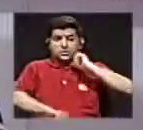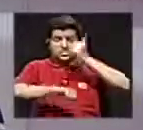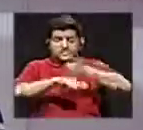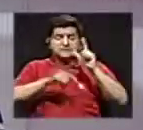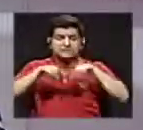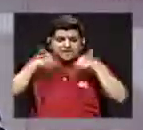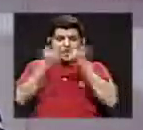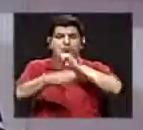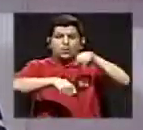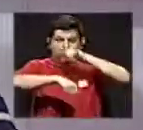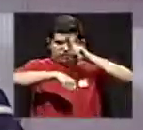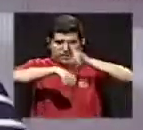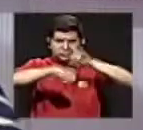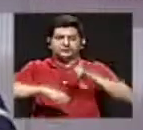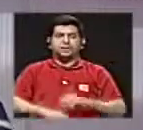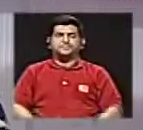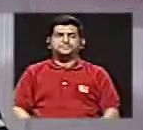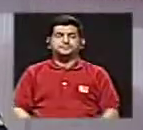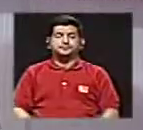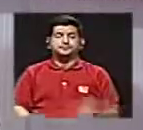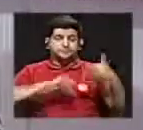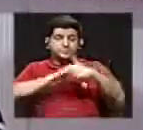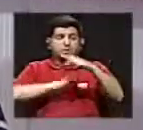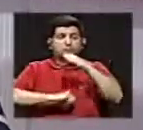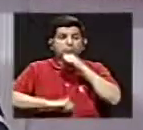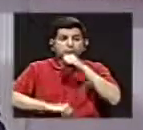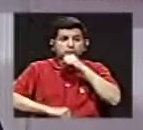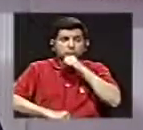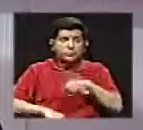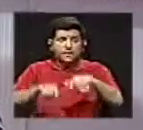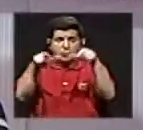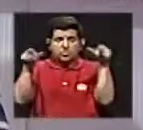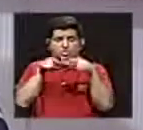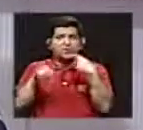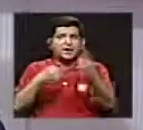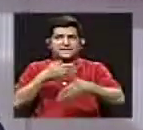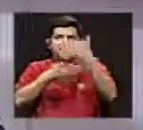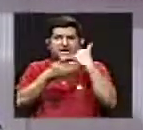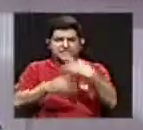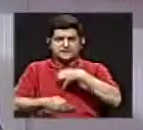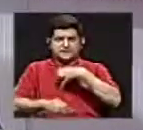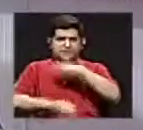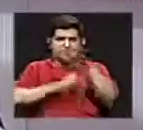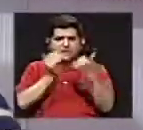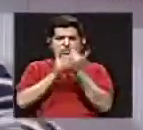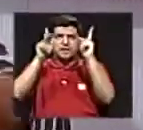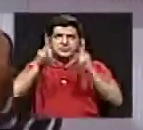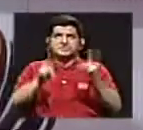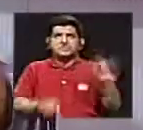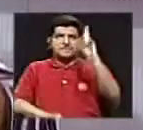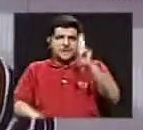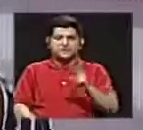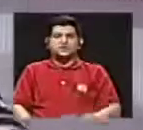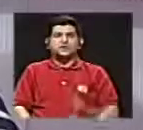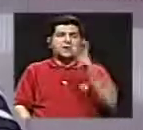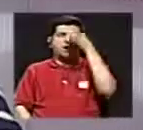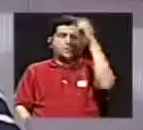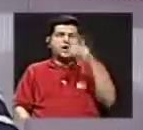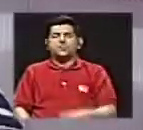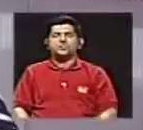un movimiento nacional, porque Puerto Viejo, esta zona, es, como decía yo al principio, es patrimonio de todos los costarricenses. Es una